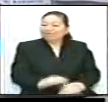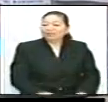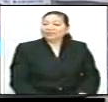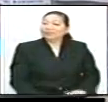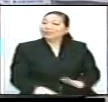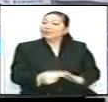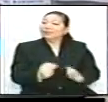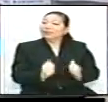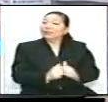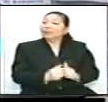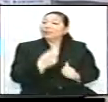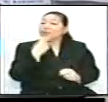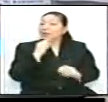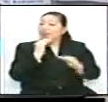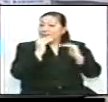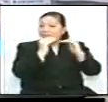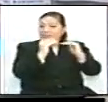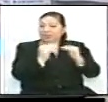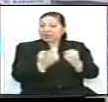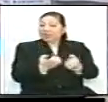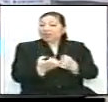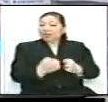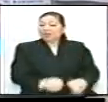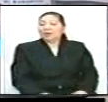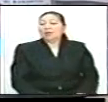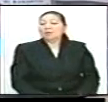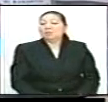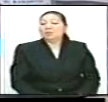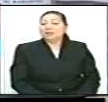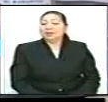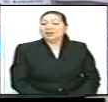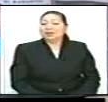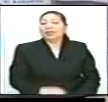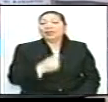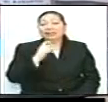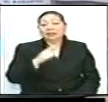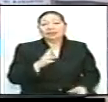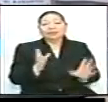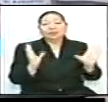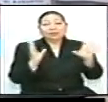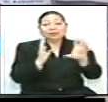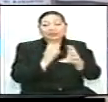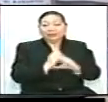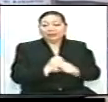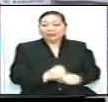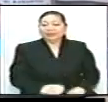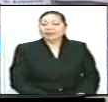Los niveles con los que se está midiendo aquí la economía, es necesario también ajustarlo,